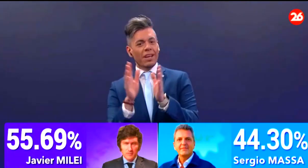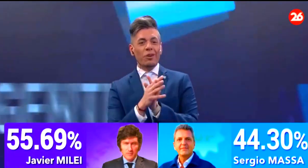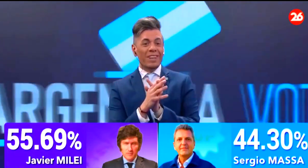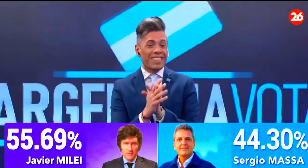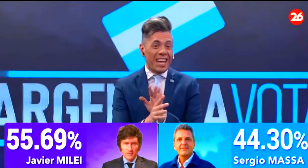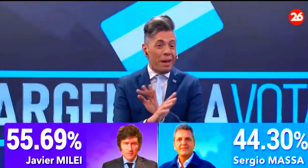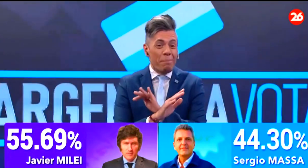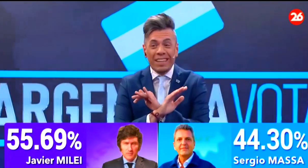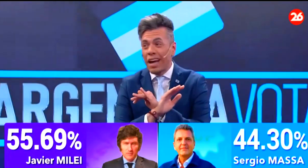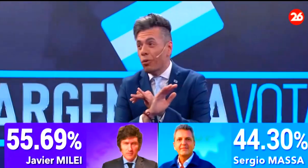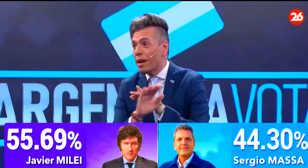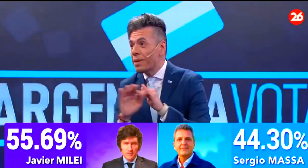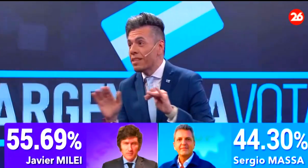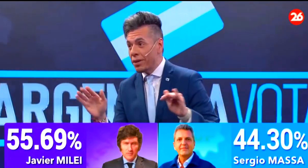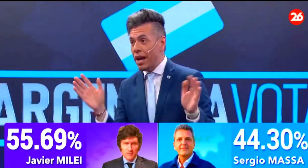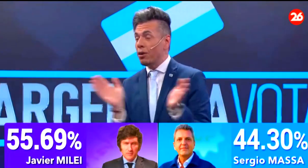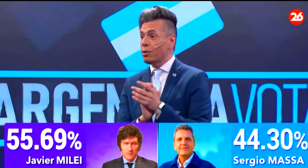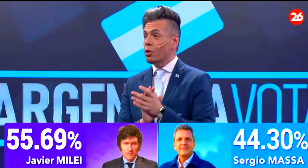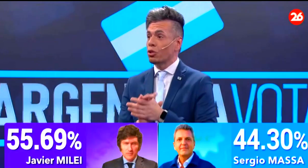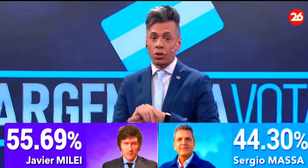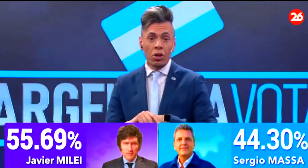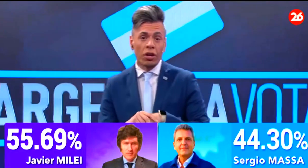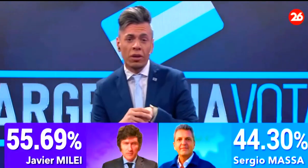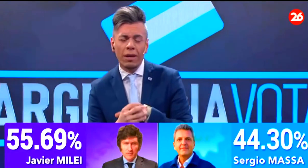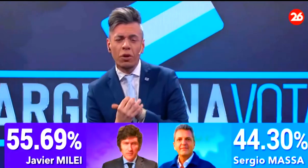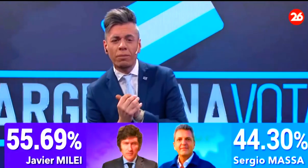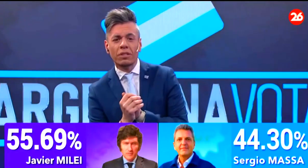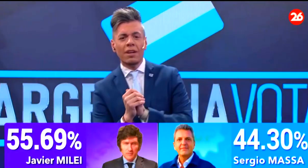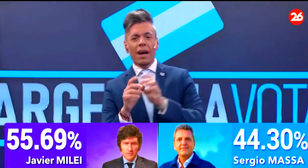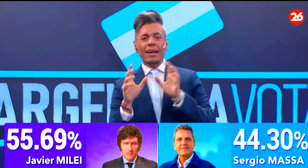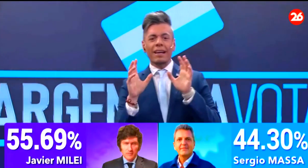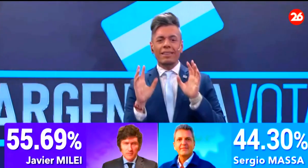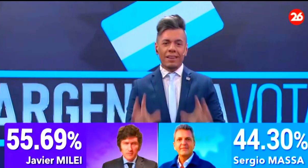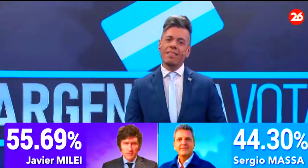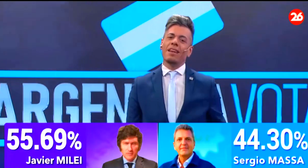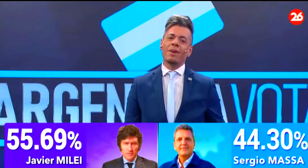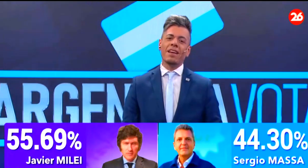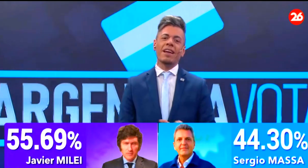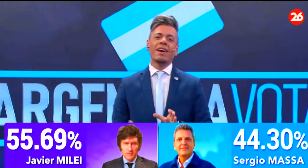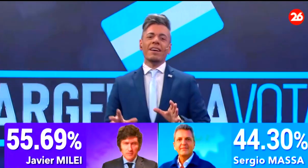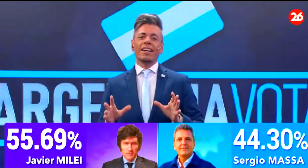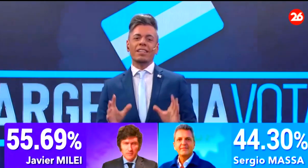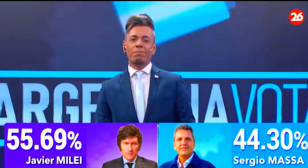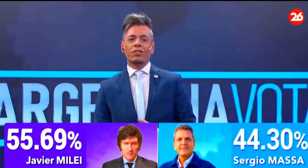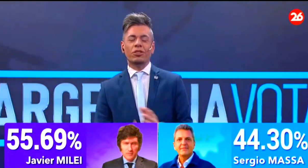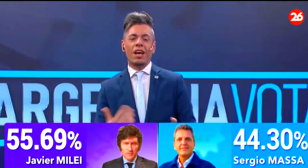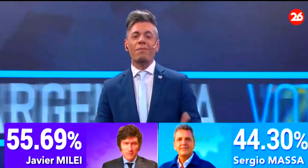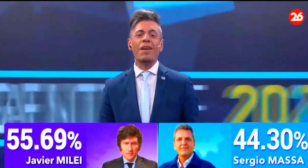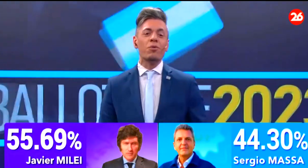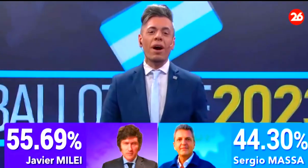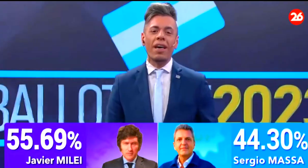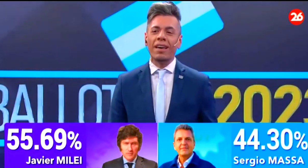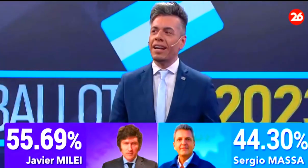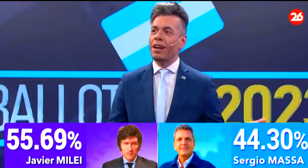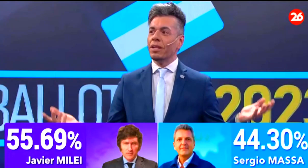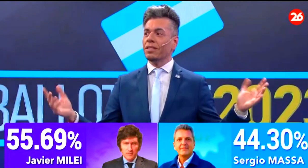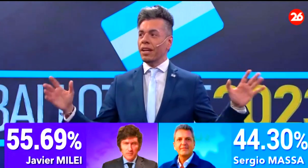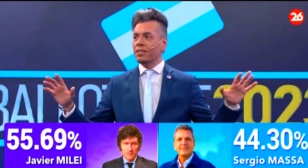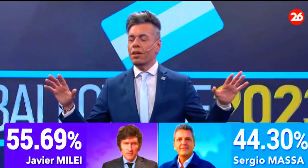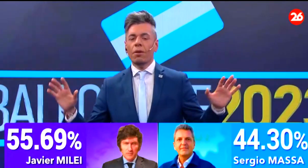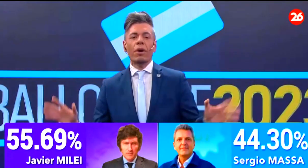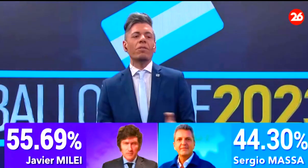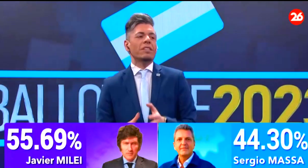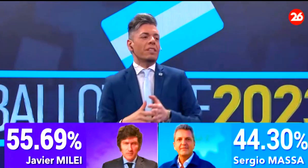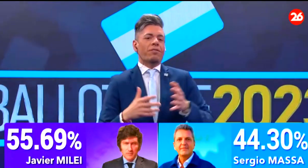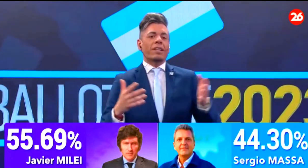difícil que lo hacen espectacularmente bien. Ahora somos nosotros los que nos quedamos con vos hasta las 3 de la mañana en este espacio ya de madrugada de Canal